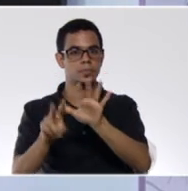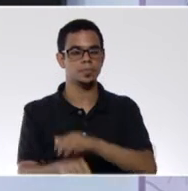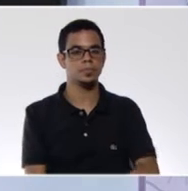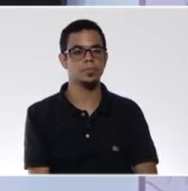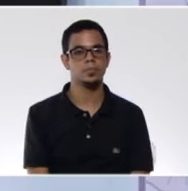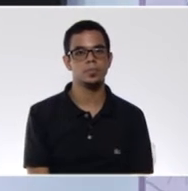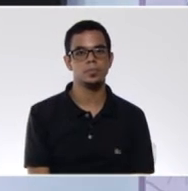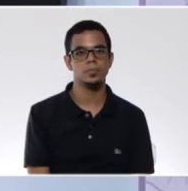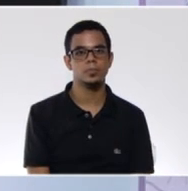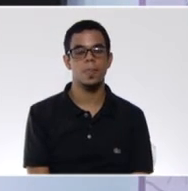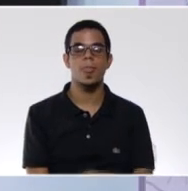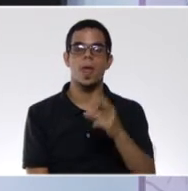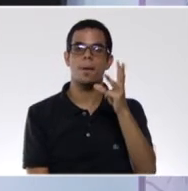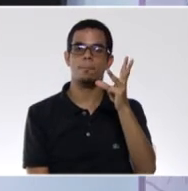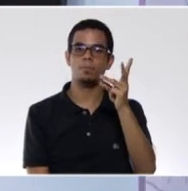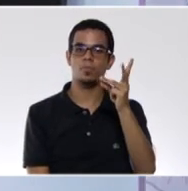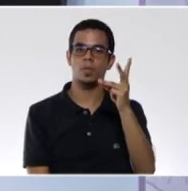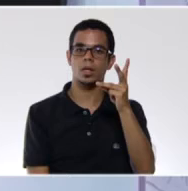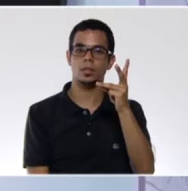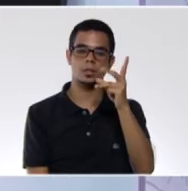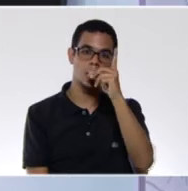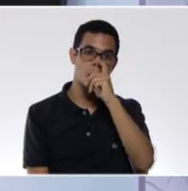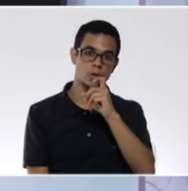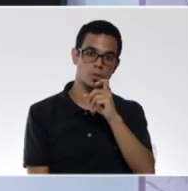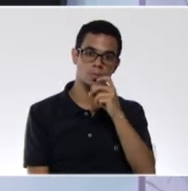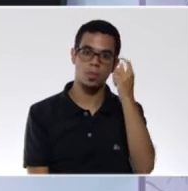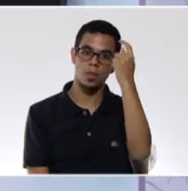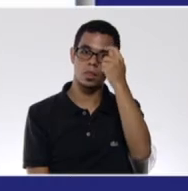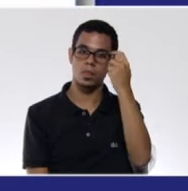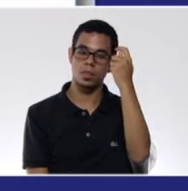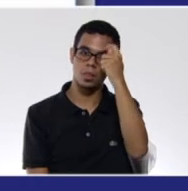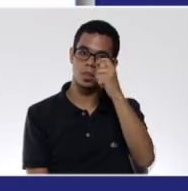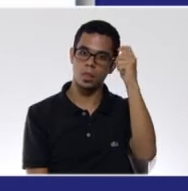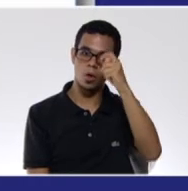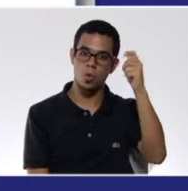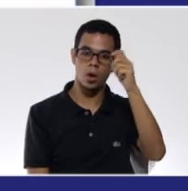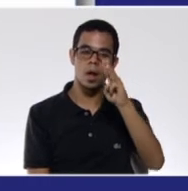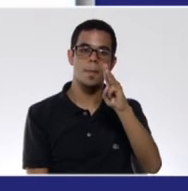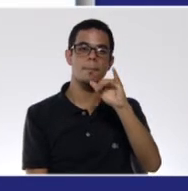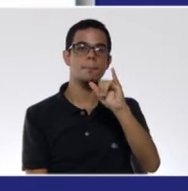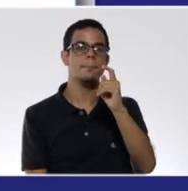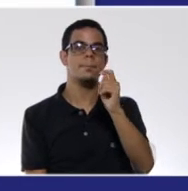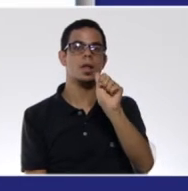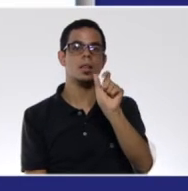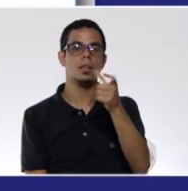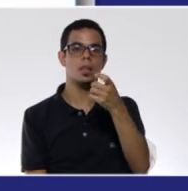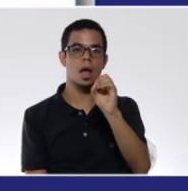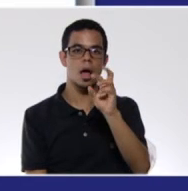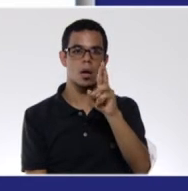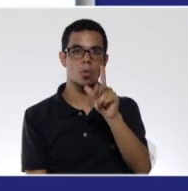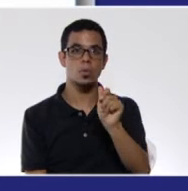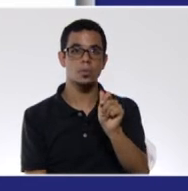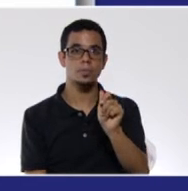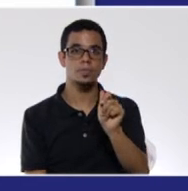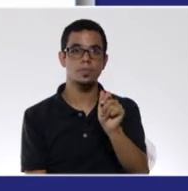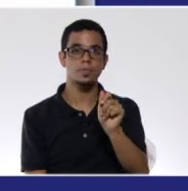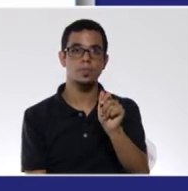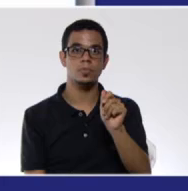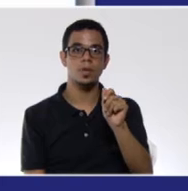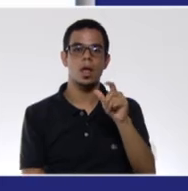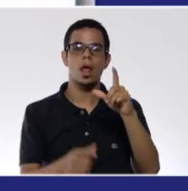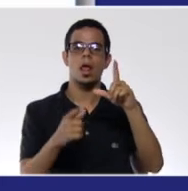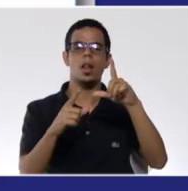la matemática para tercer año, el teorema de Pitágoras. En un triángulo rectángulo, el cuadrado de la longitud